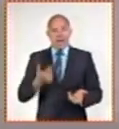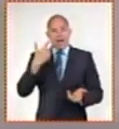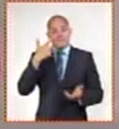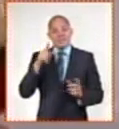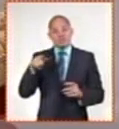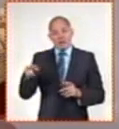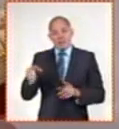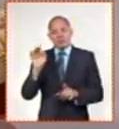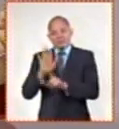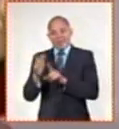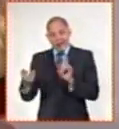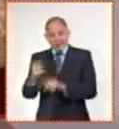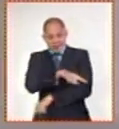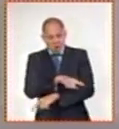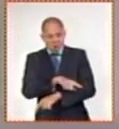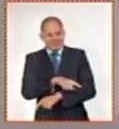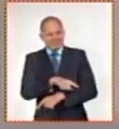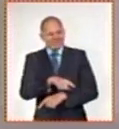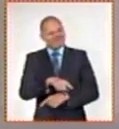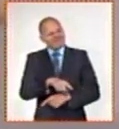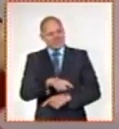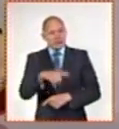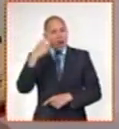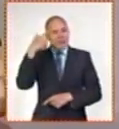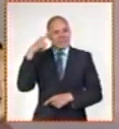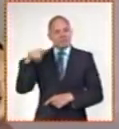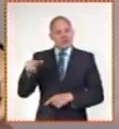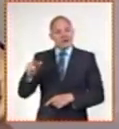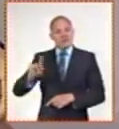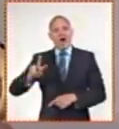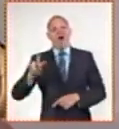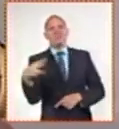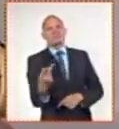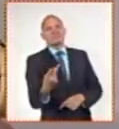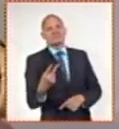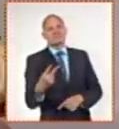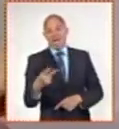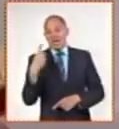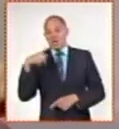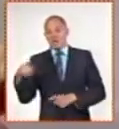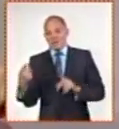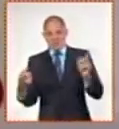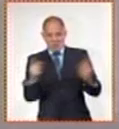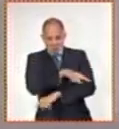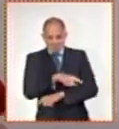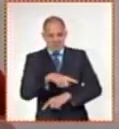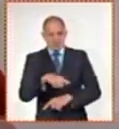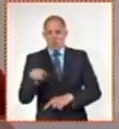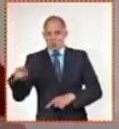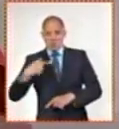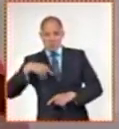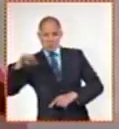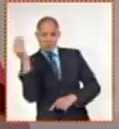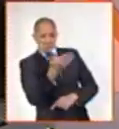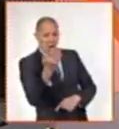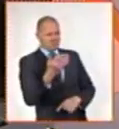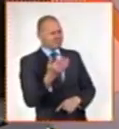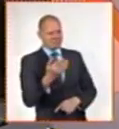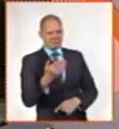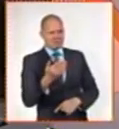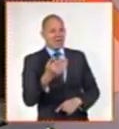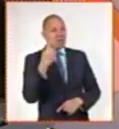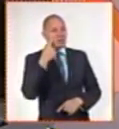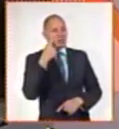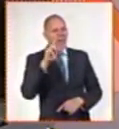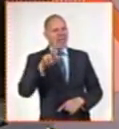puede ser beneficioso, es más, uh-huh. para el peronismo en Argentina y para el kirchnerismo también. No obstante, hay